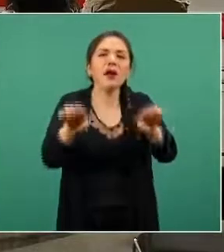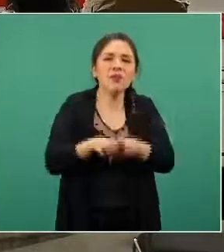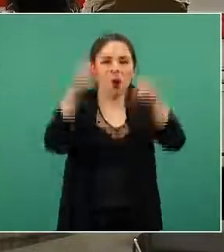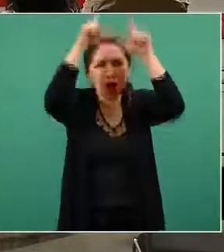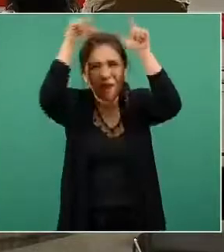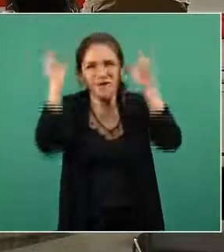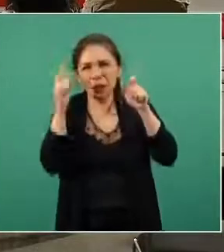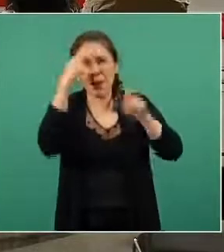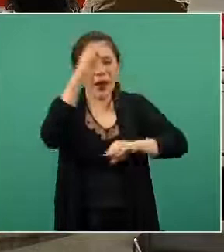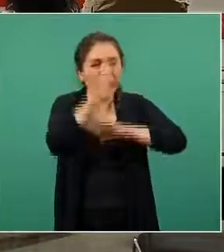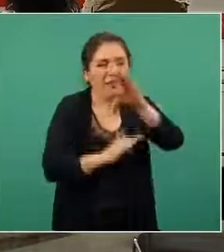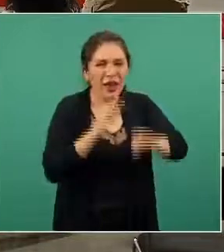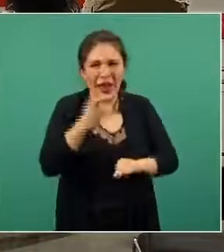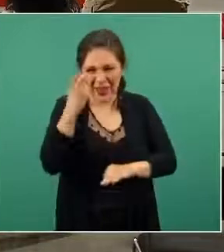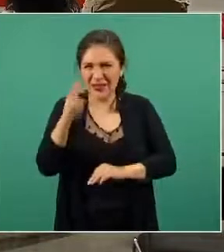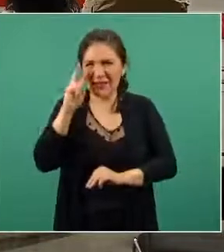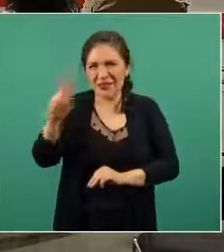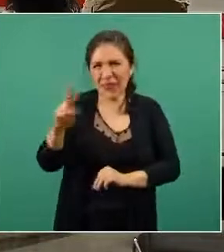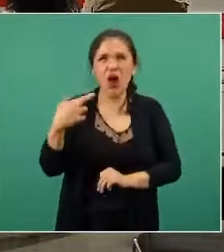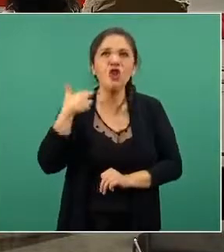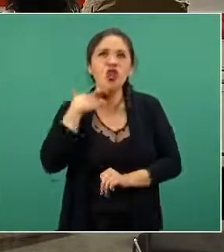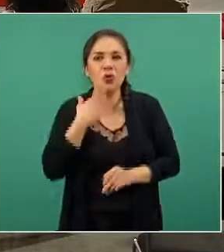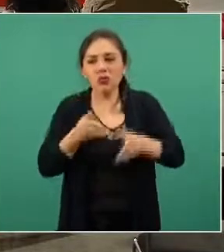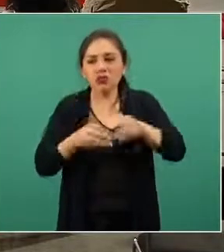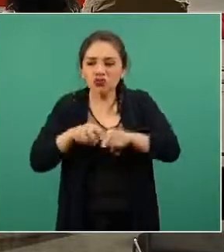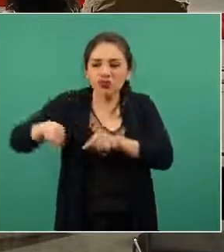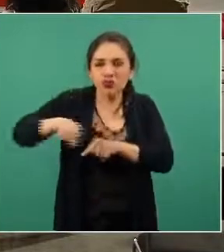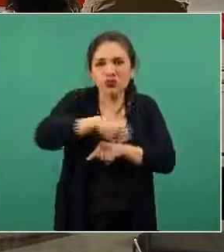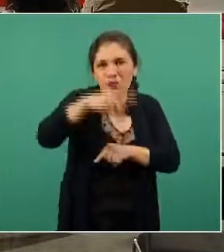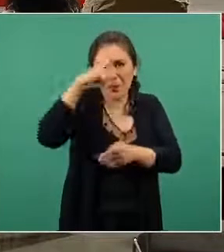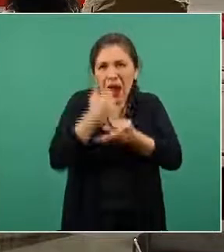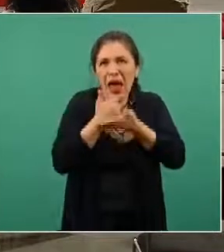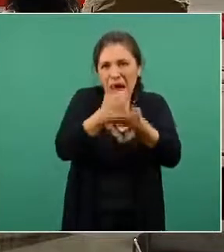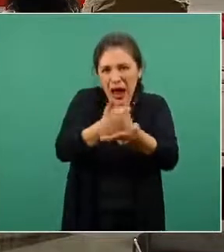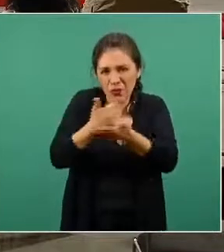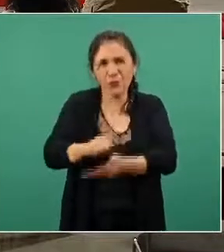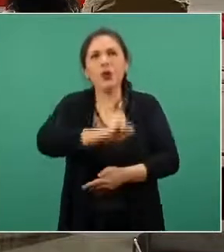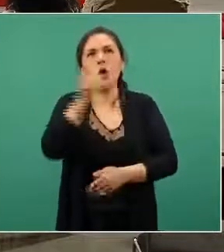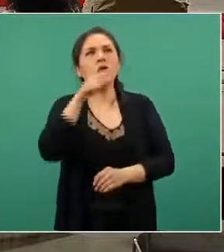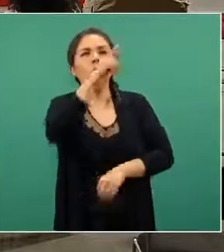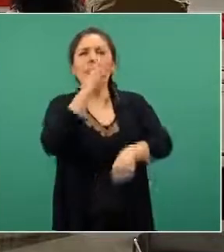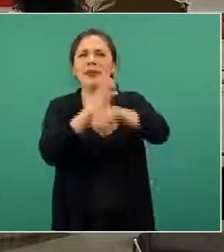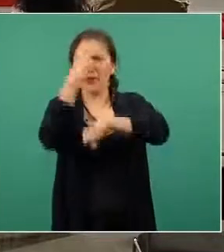y que esto nos ayudó a mantener esa salud mental. Por ahí hay otro antecedente